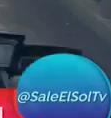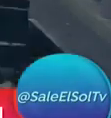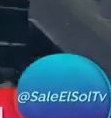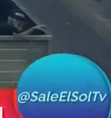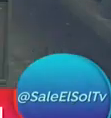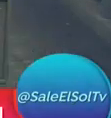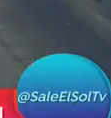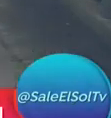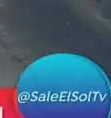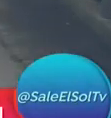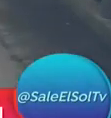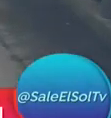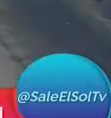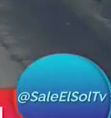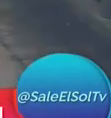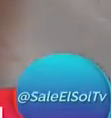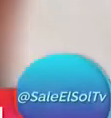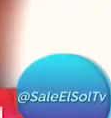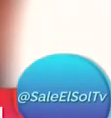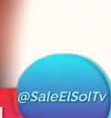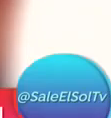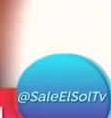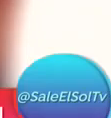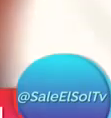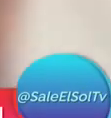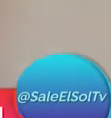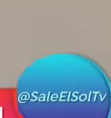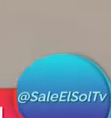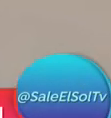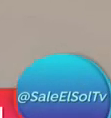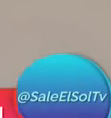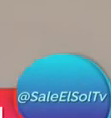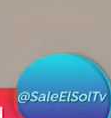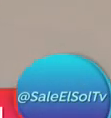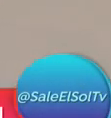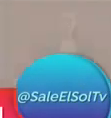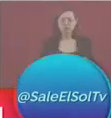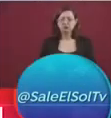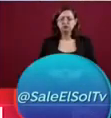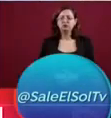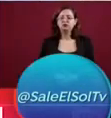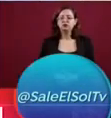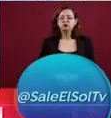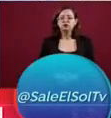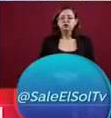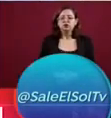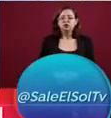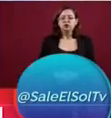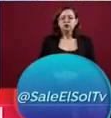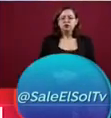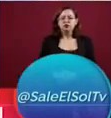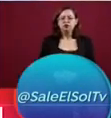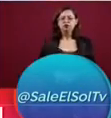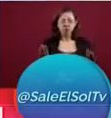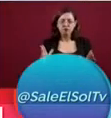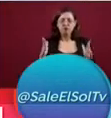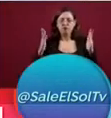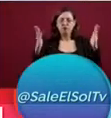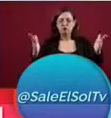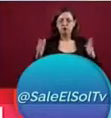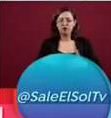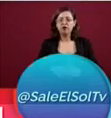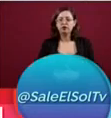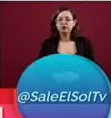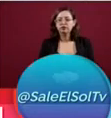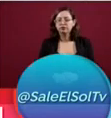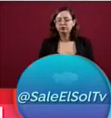A 13 días de que el presunto narcotraficante Ovidio Guzmán López fue retenido y puesto en libertad, la Secretaría de la Defensa Nacional detalló las